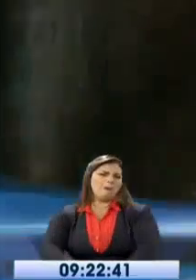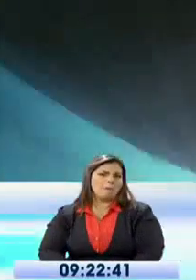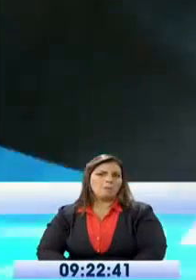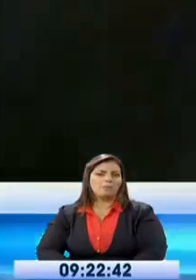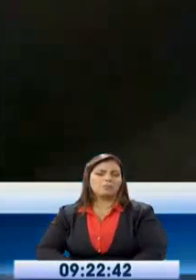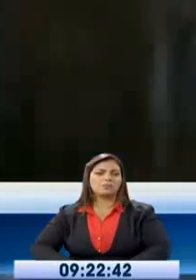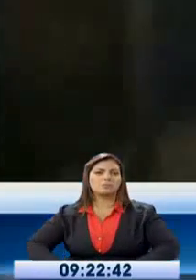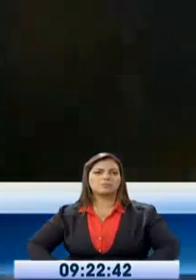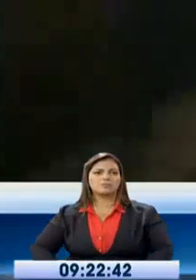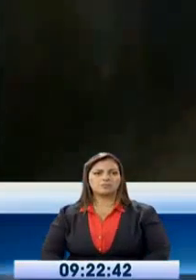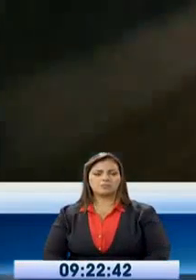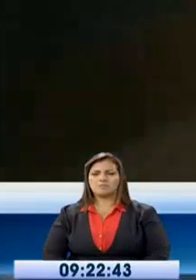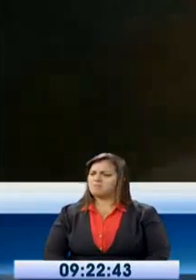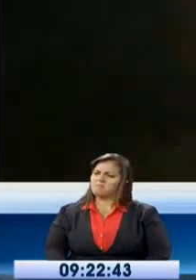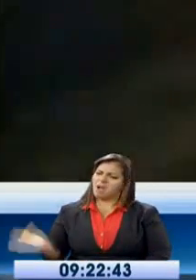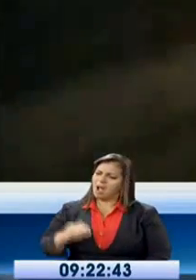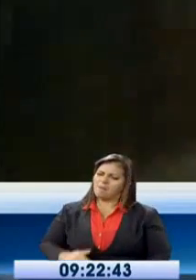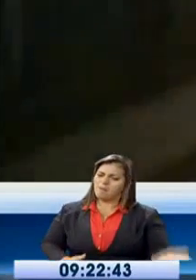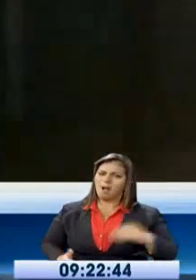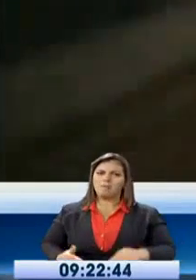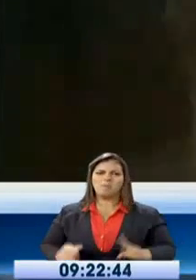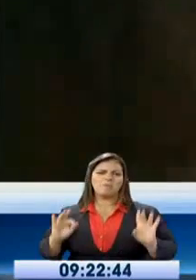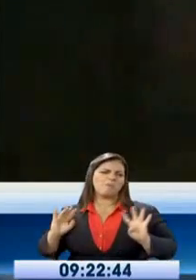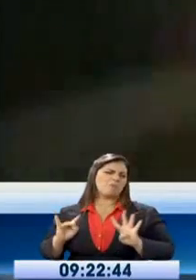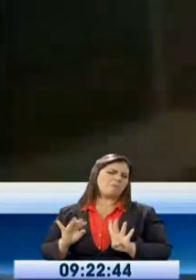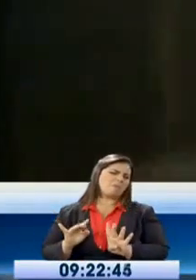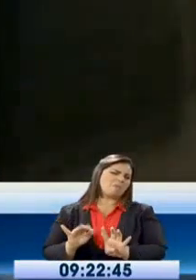¡Agárralo! ¡Agárralo, agárralo!